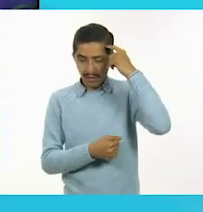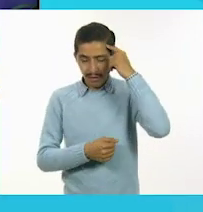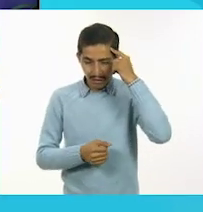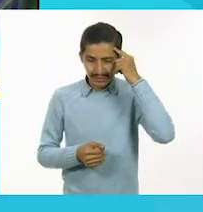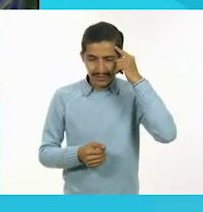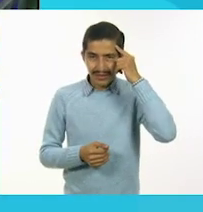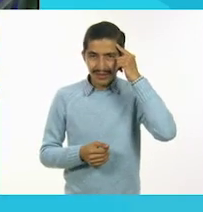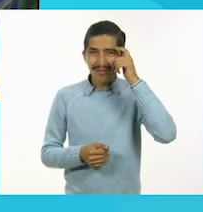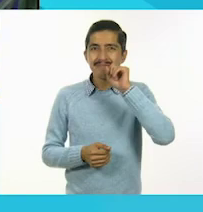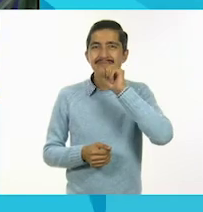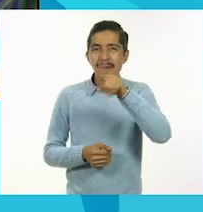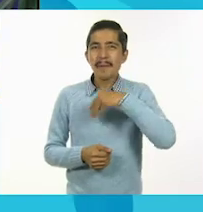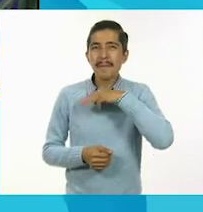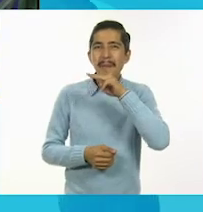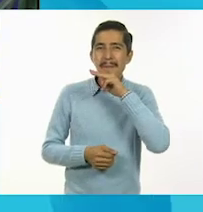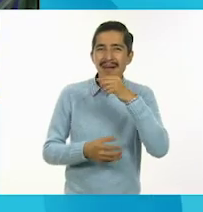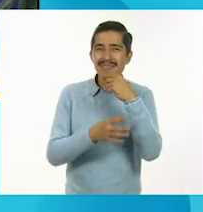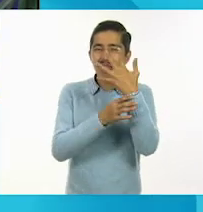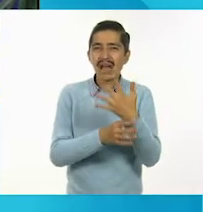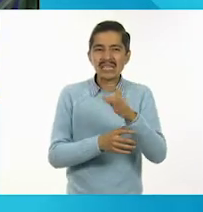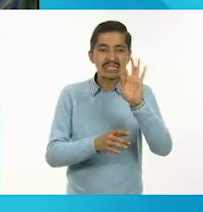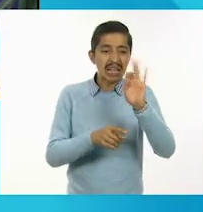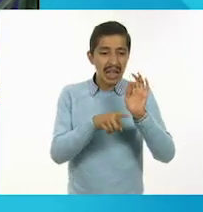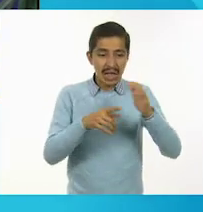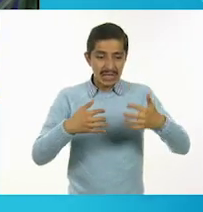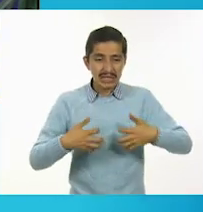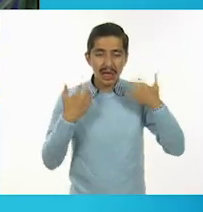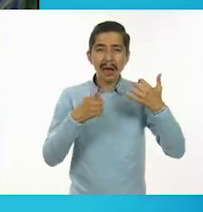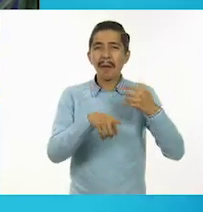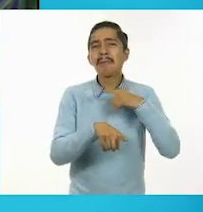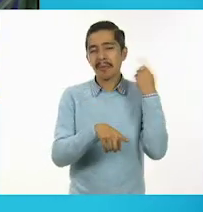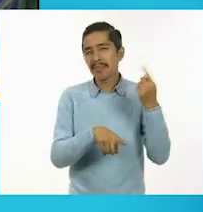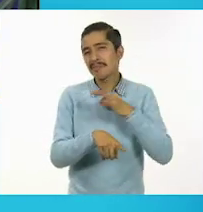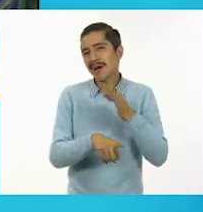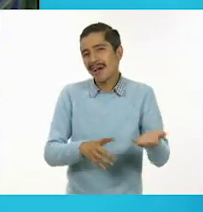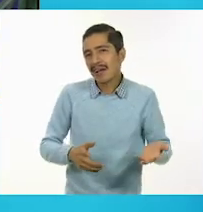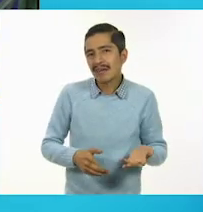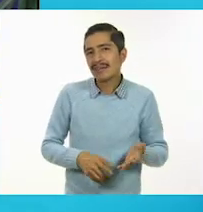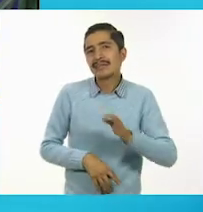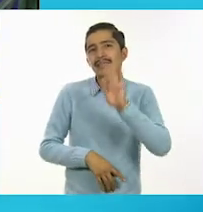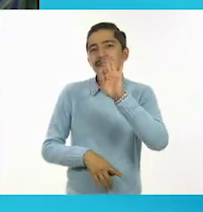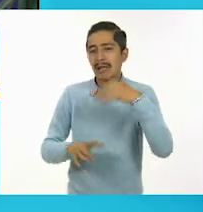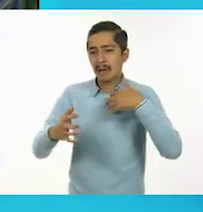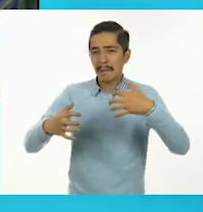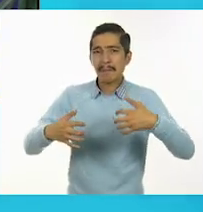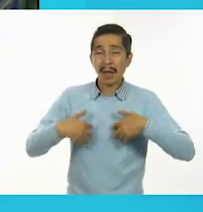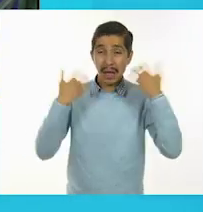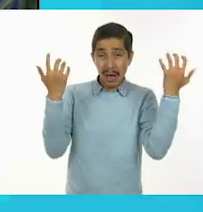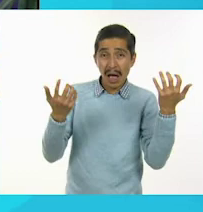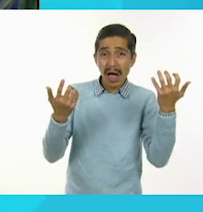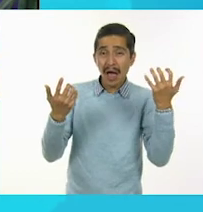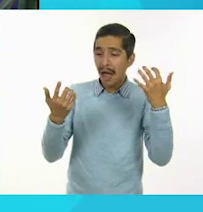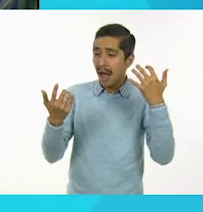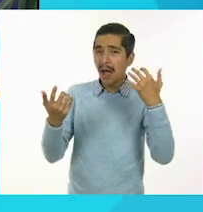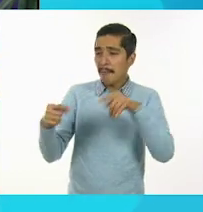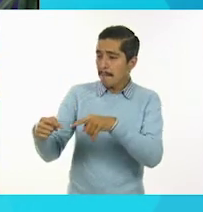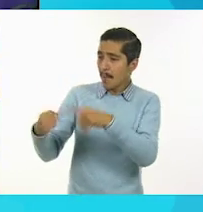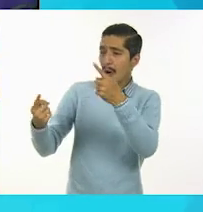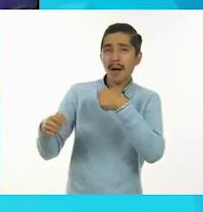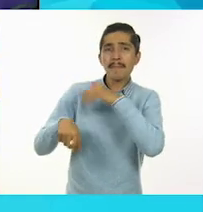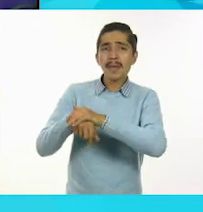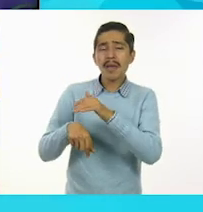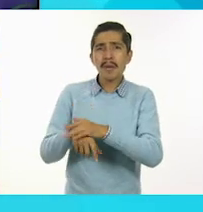también decía, el que se enoja pierde! Y en este caso, creo que perdería a dos de mis mejores amigos por un mal